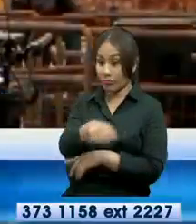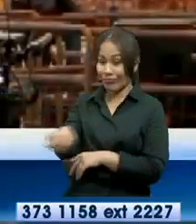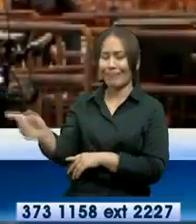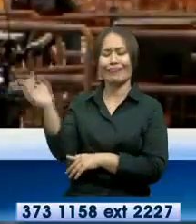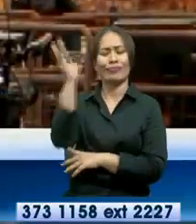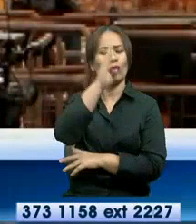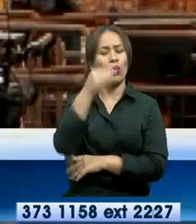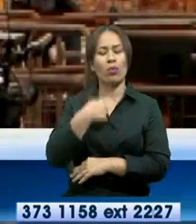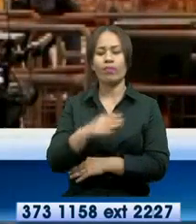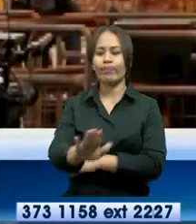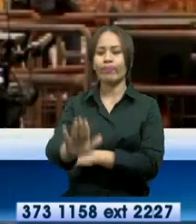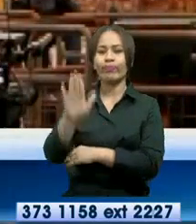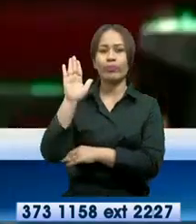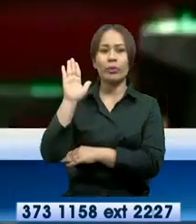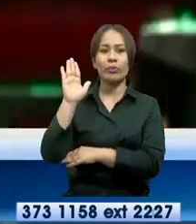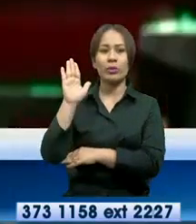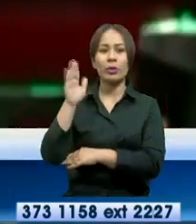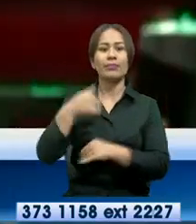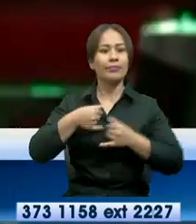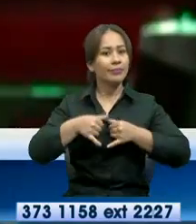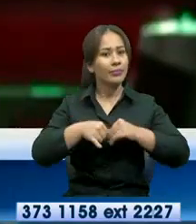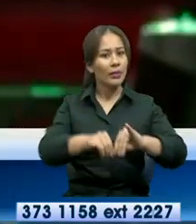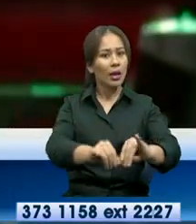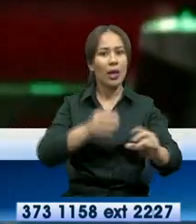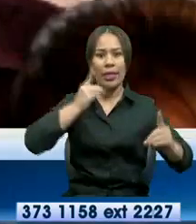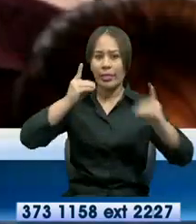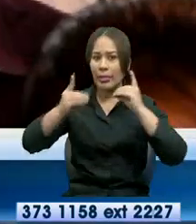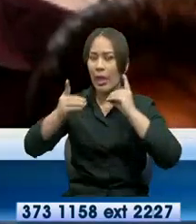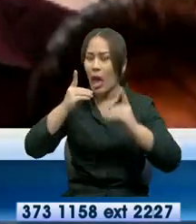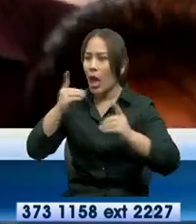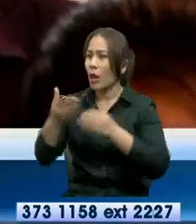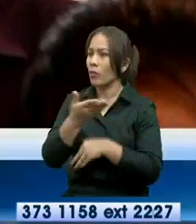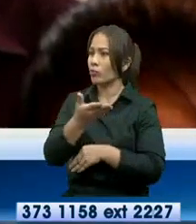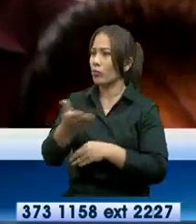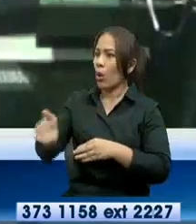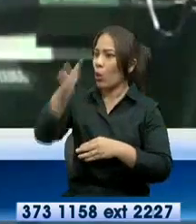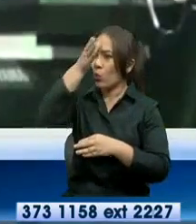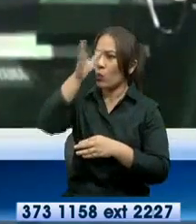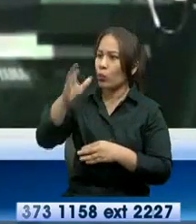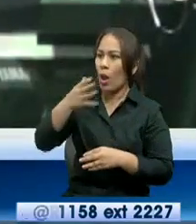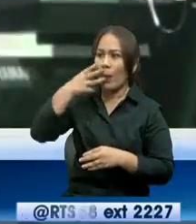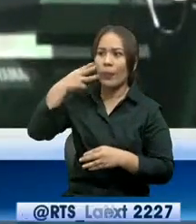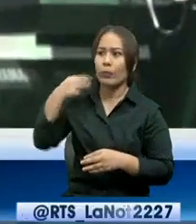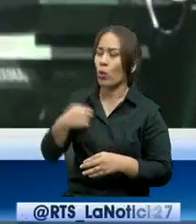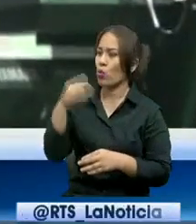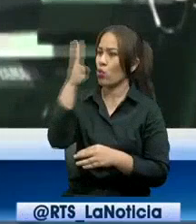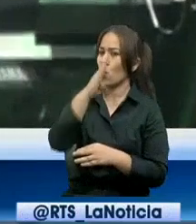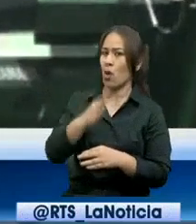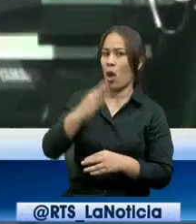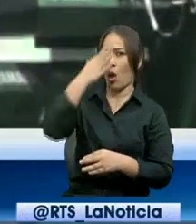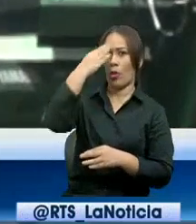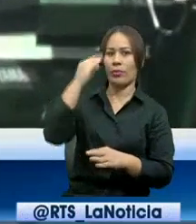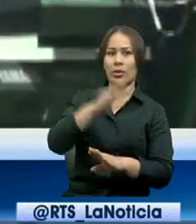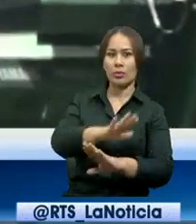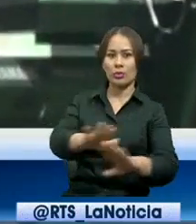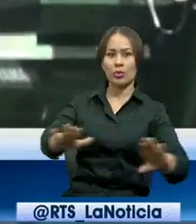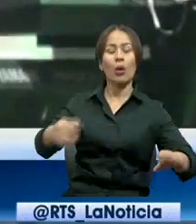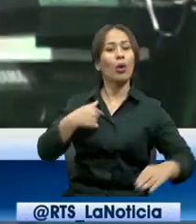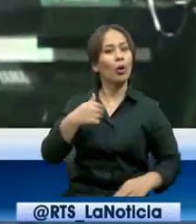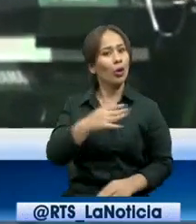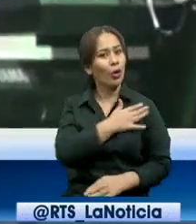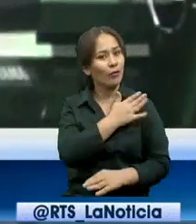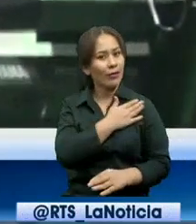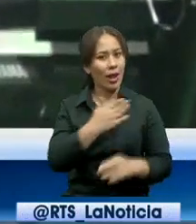evento, el candidato se comprometió a mantener un diálogo permanente con las nacionalidades amazónicas. Y ustedes pueden confiar